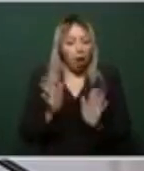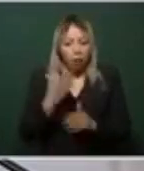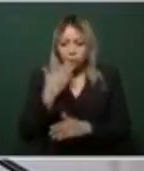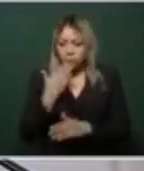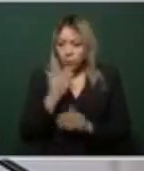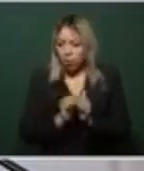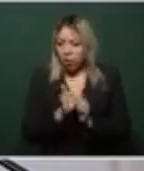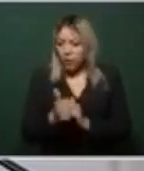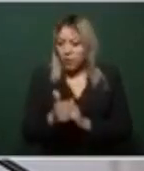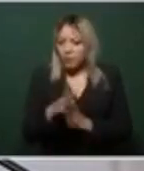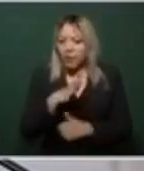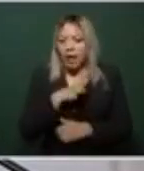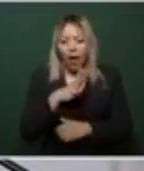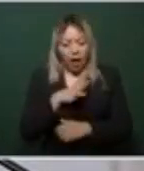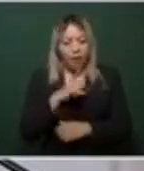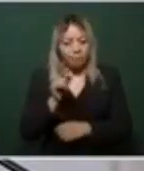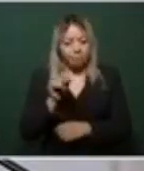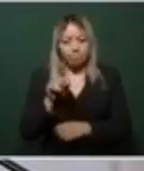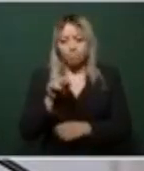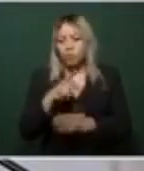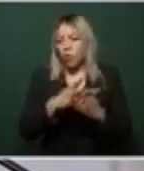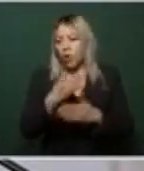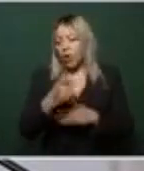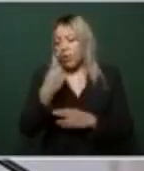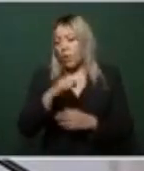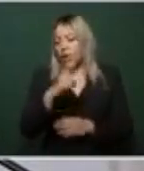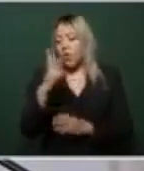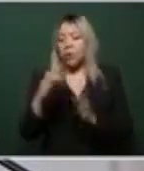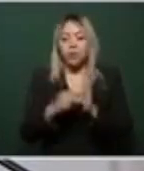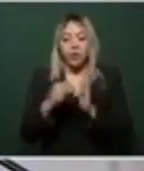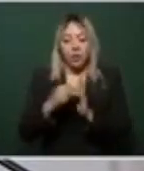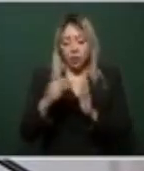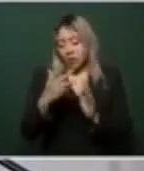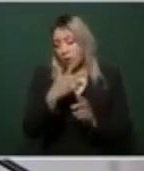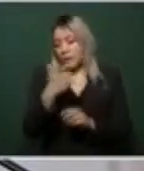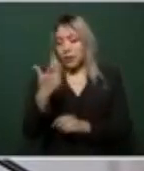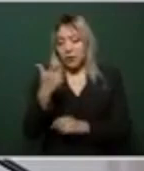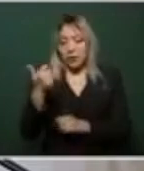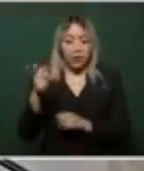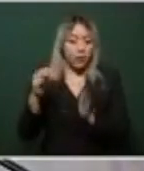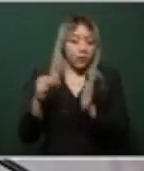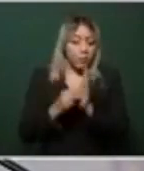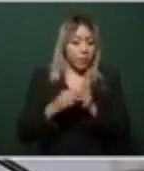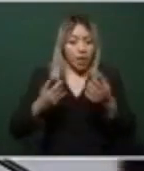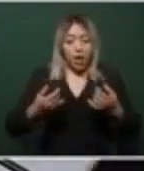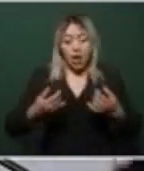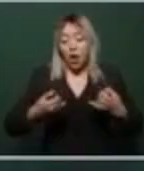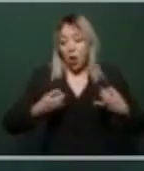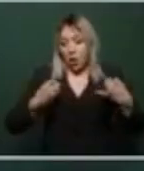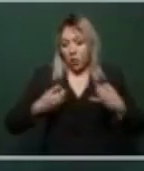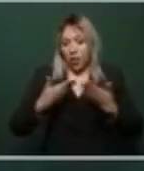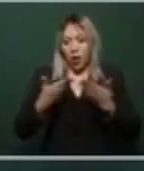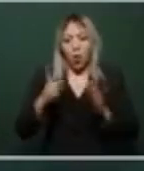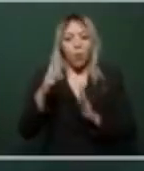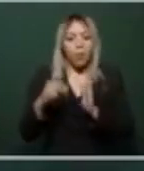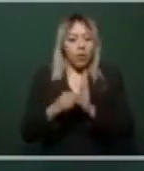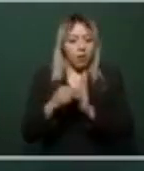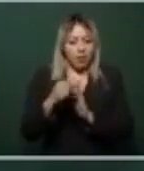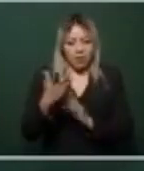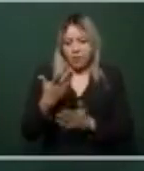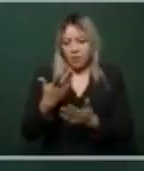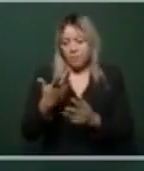un programa para 2,600,000 jóvenes, pero este año van a ser 1,000,000 y ya llevamos cerca